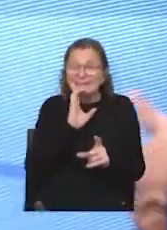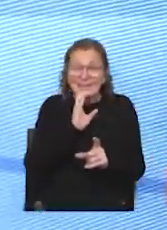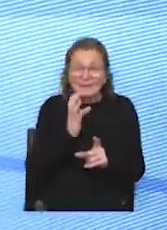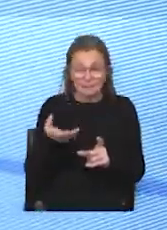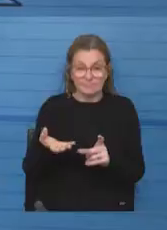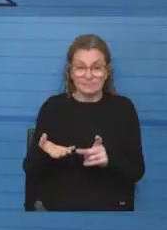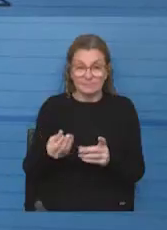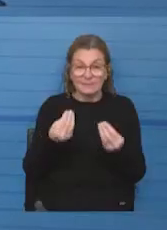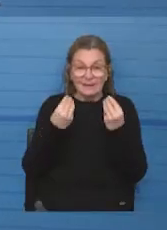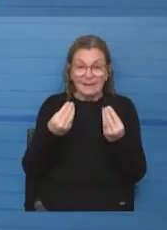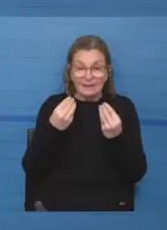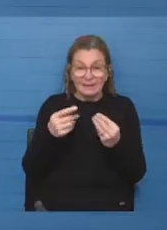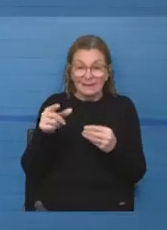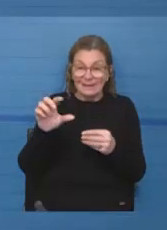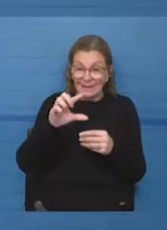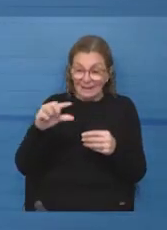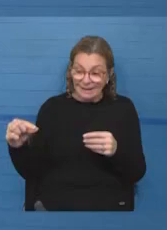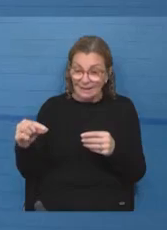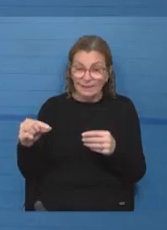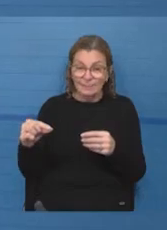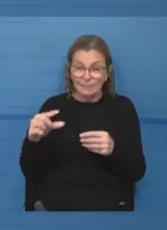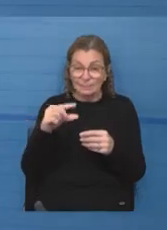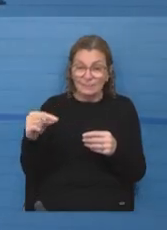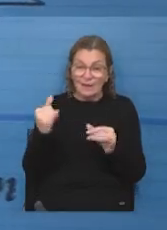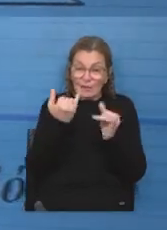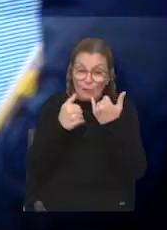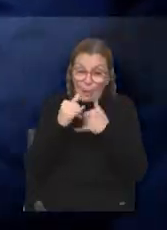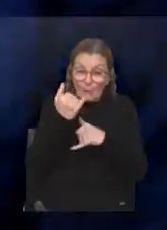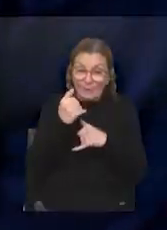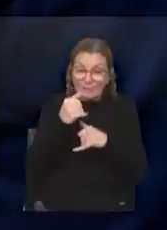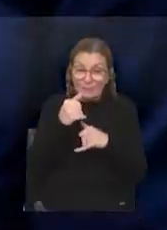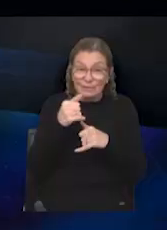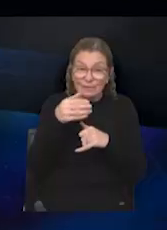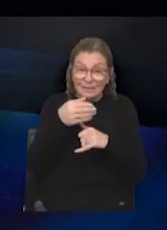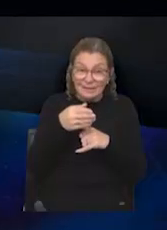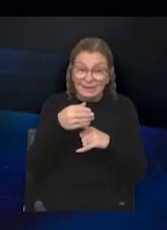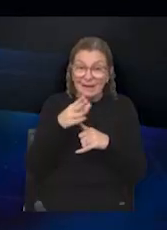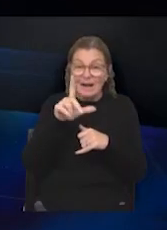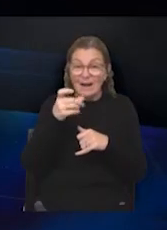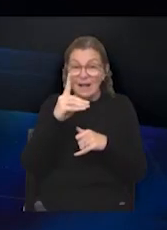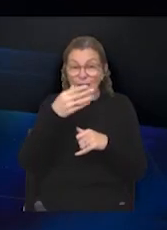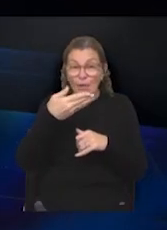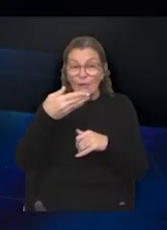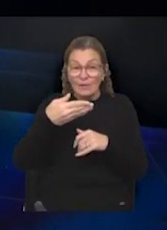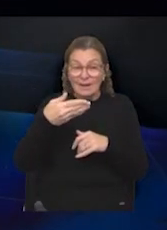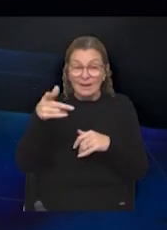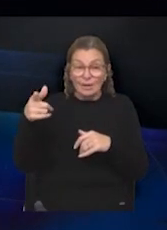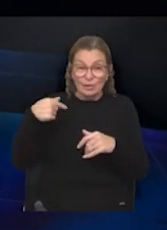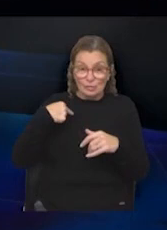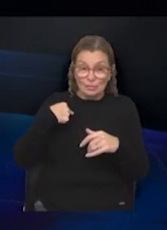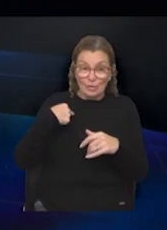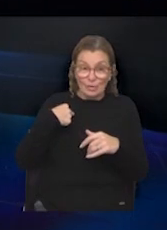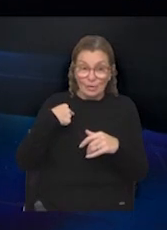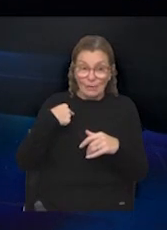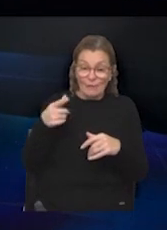Qué es que acá era el vértice de la información que es este que el lado B es Wilmar y yo vengo